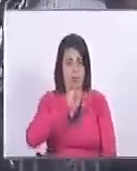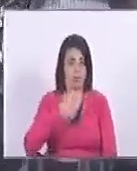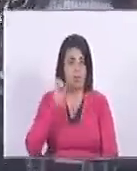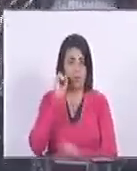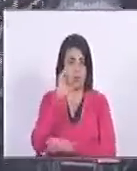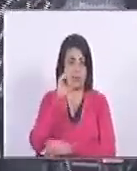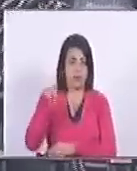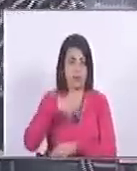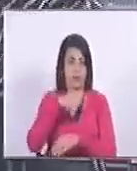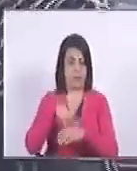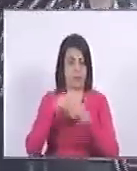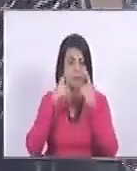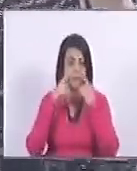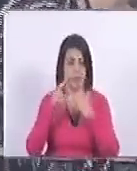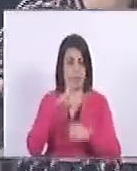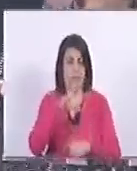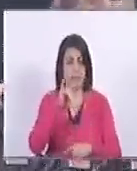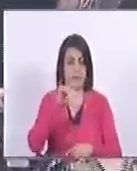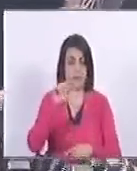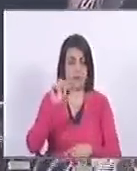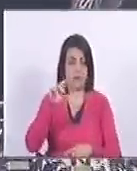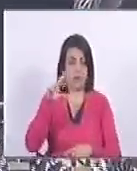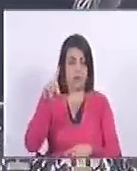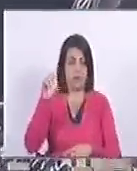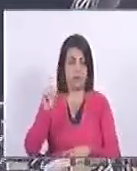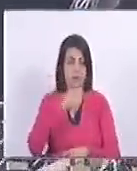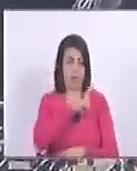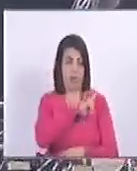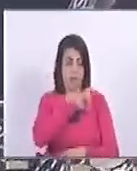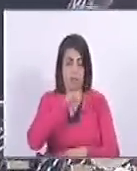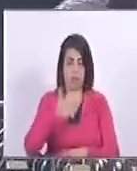Asamblea Nacional, Ricardo Bustinza, director.